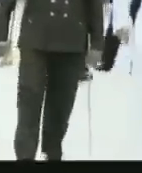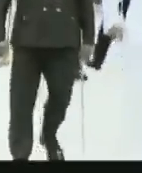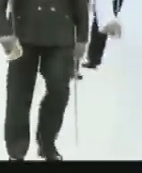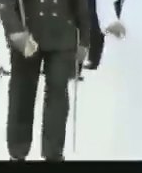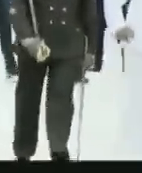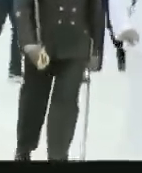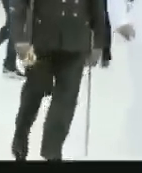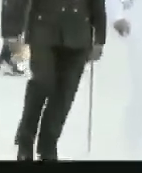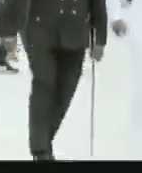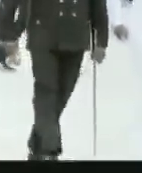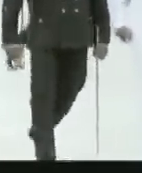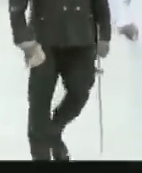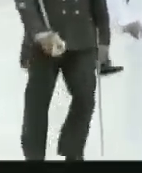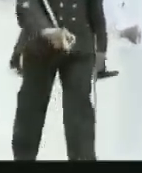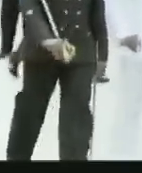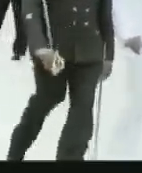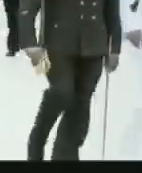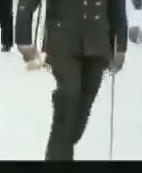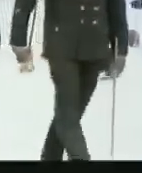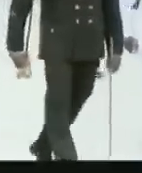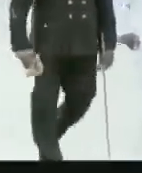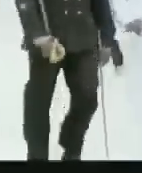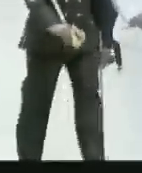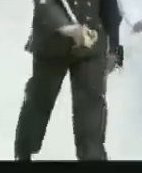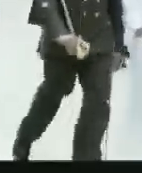por defender el bien más preciado, la